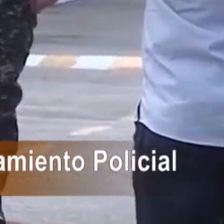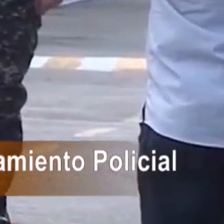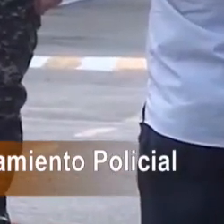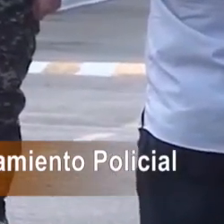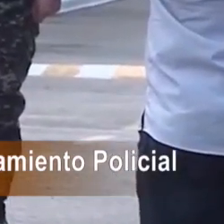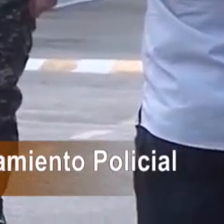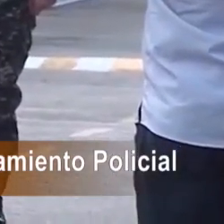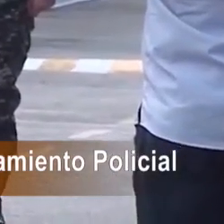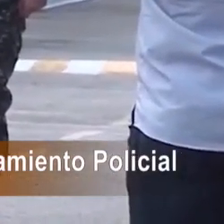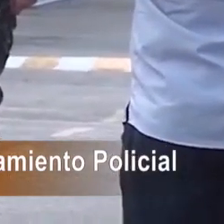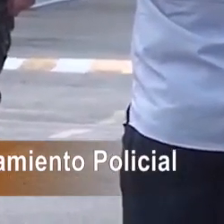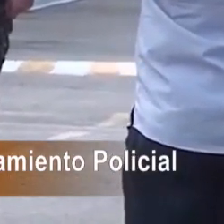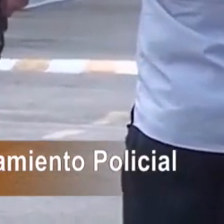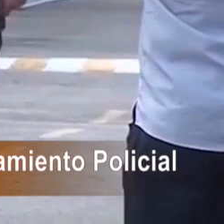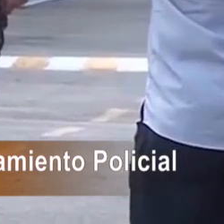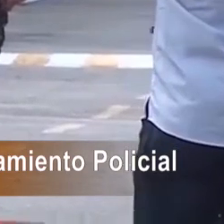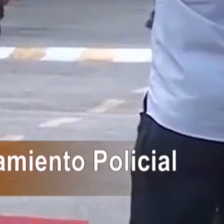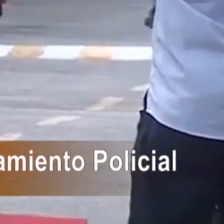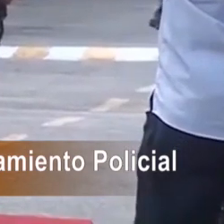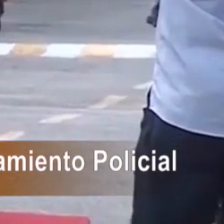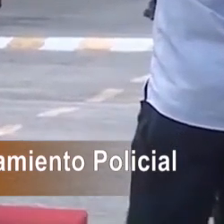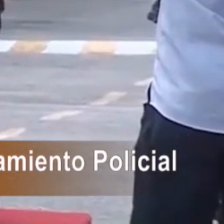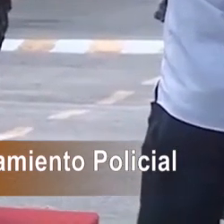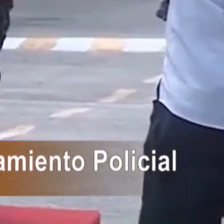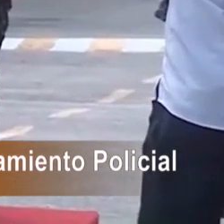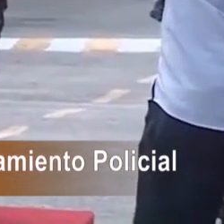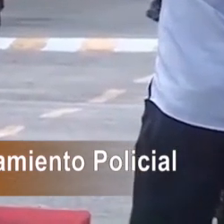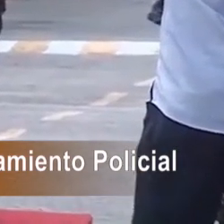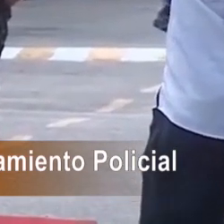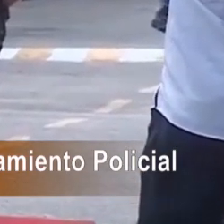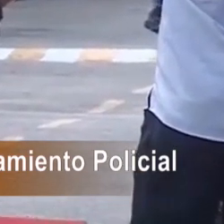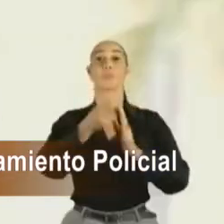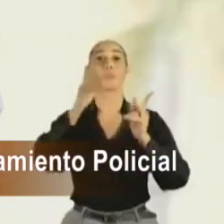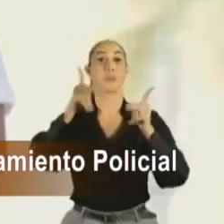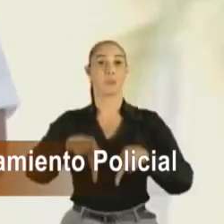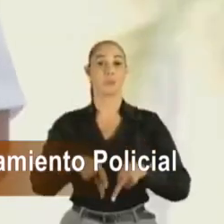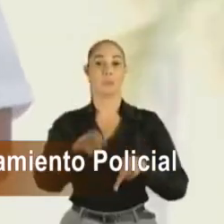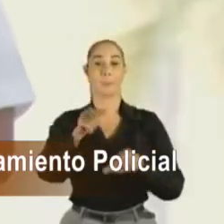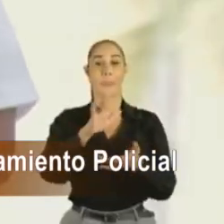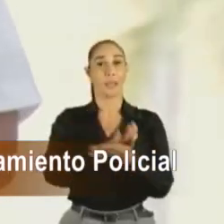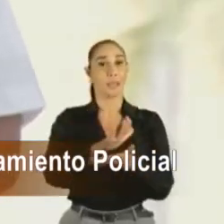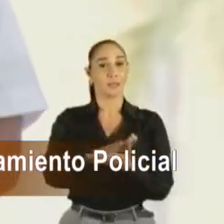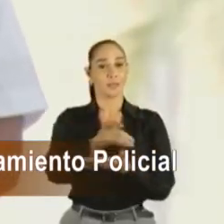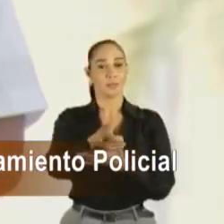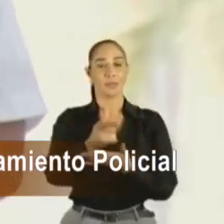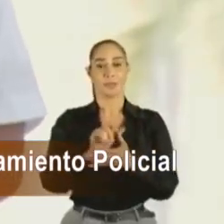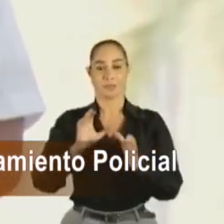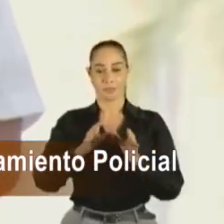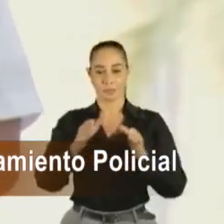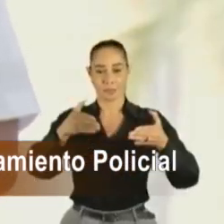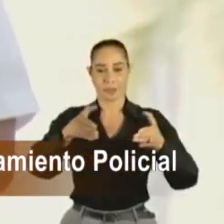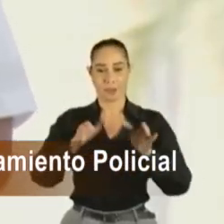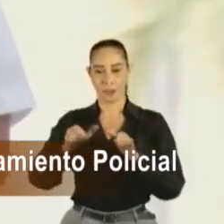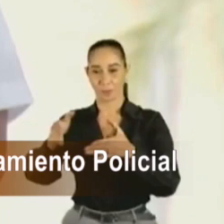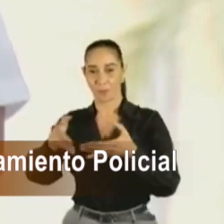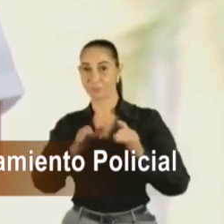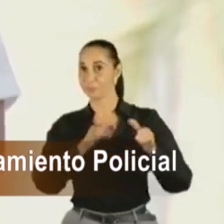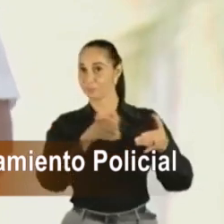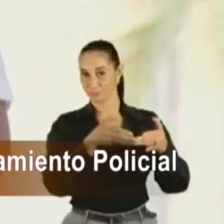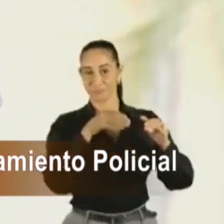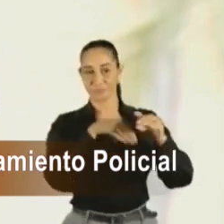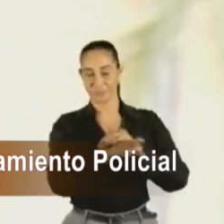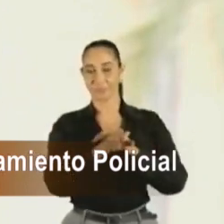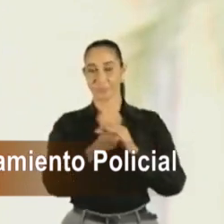nuevos policías está diseñado para adquirir competencia con el propósito de desarrollar en